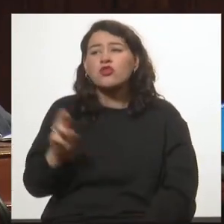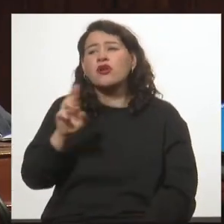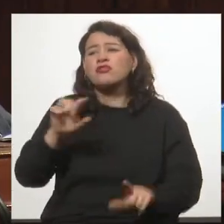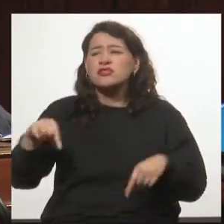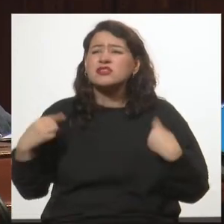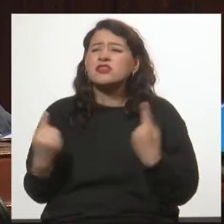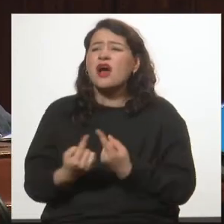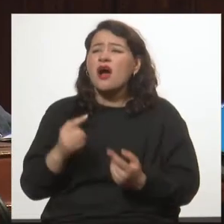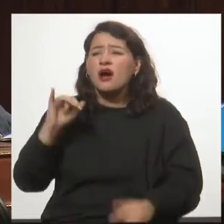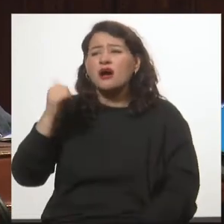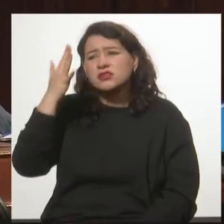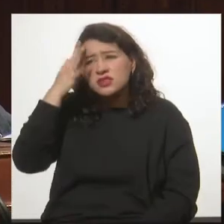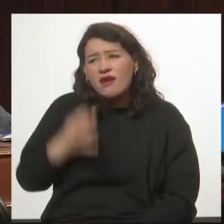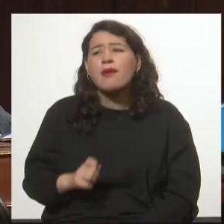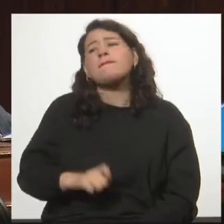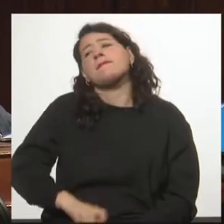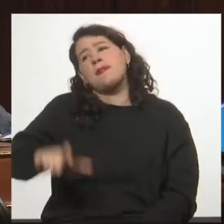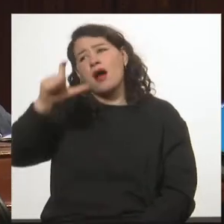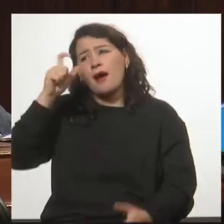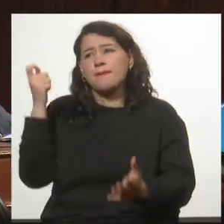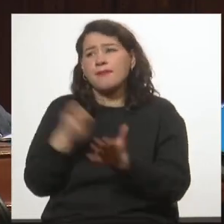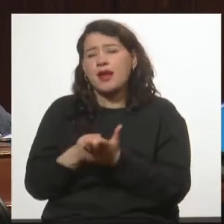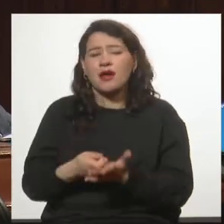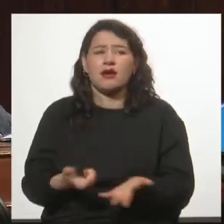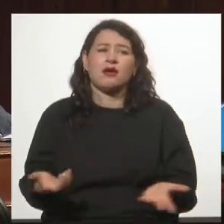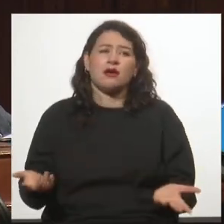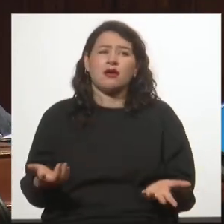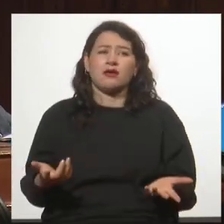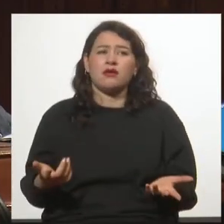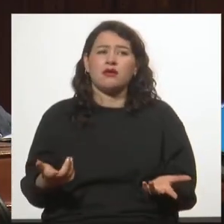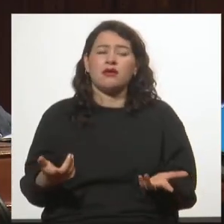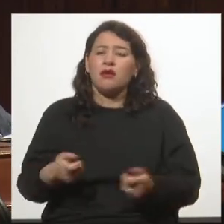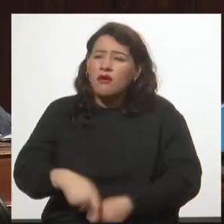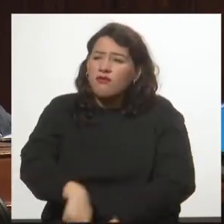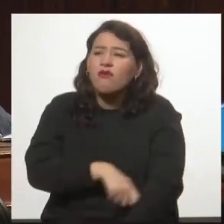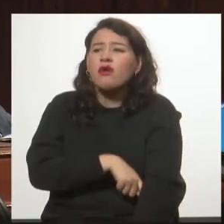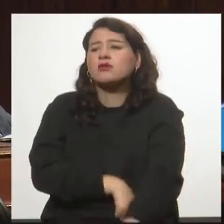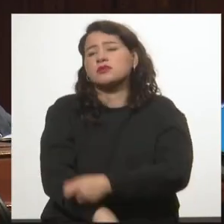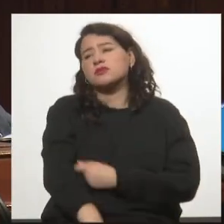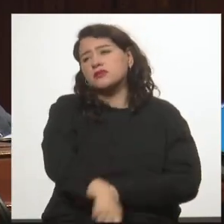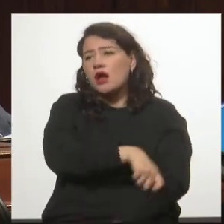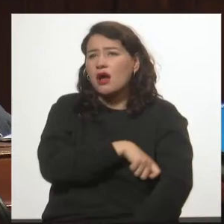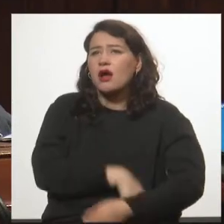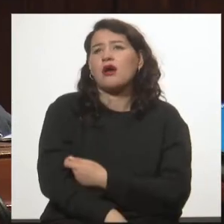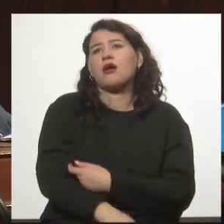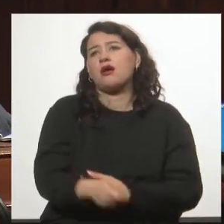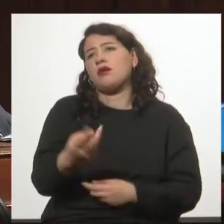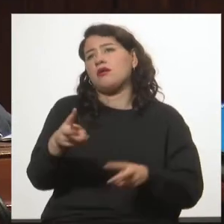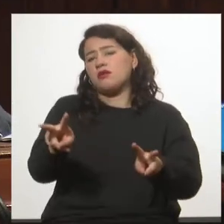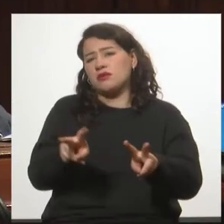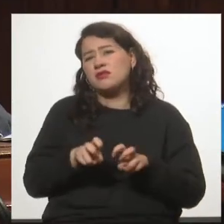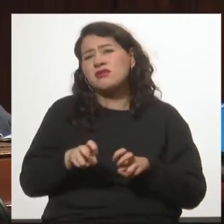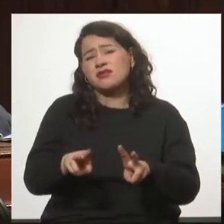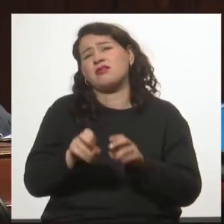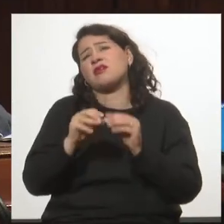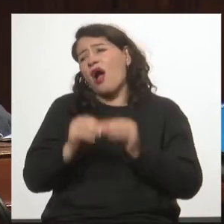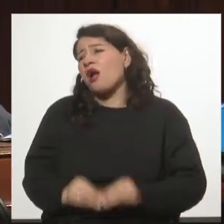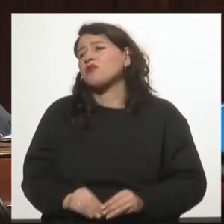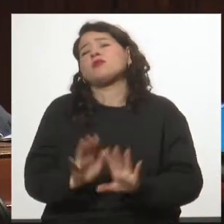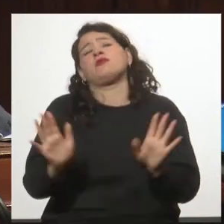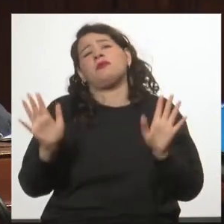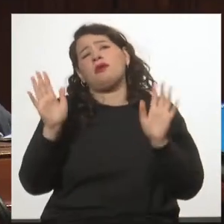sabía que el costo sería mucho mayor y se forzó a una estimación de ingresos con cálculos ridículos